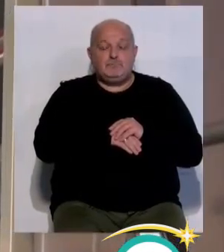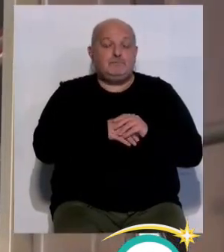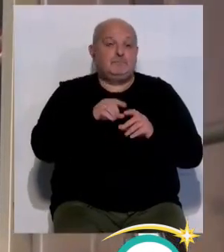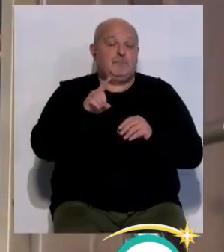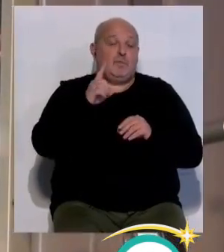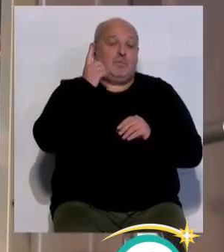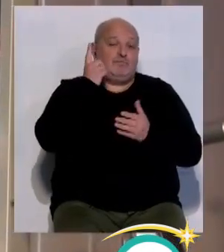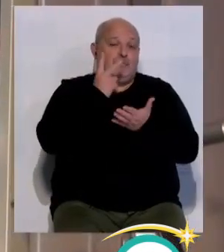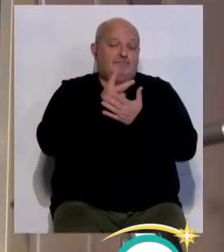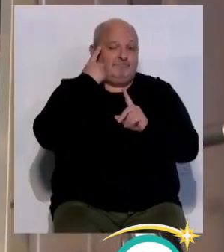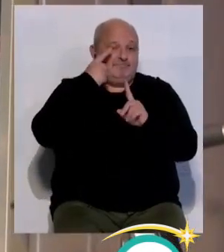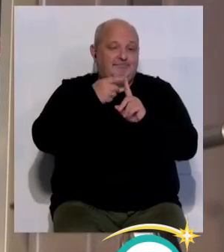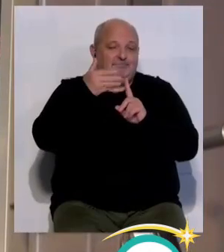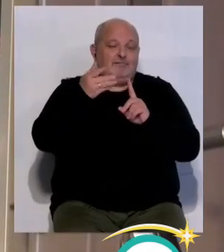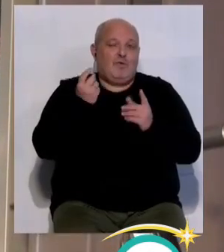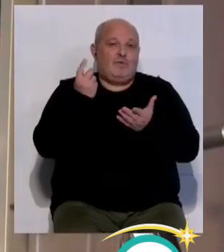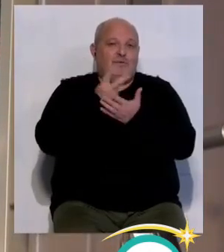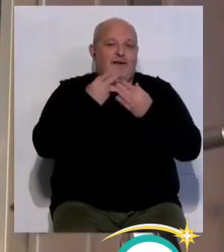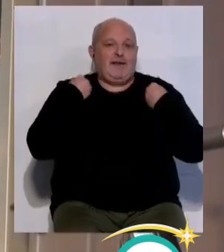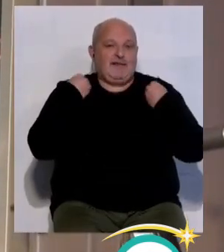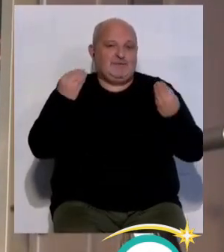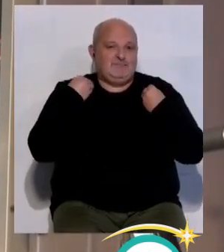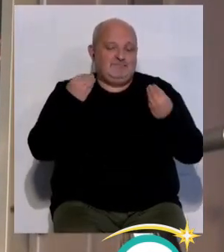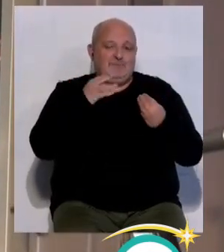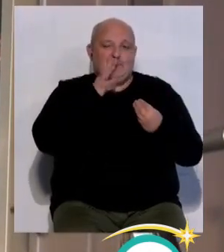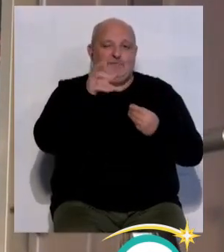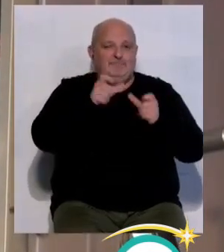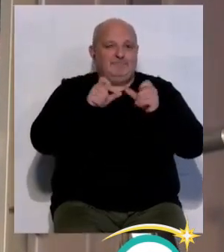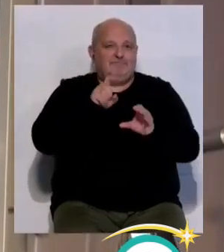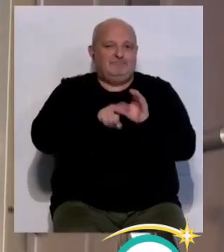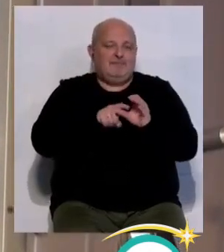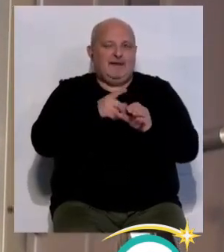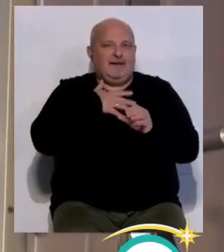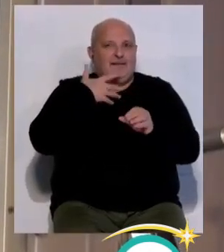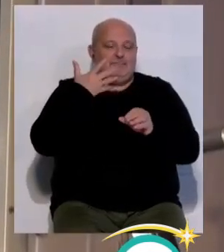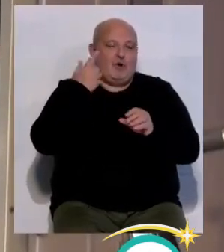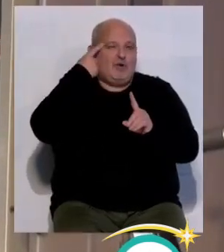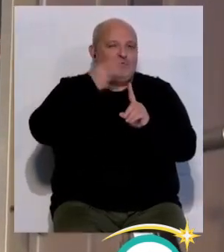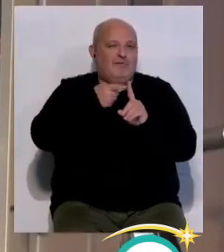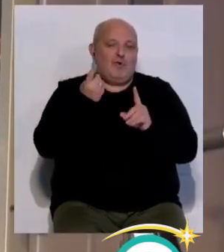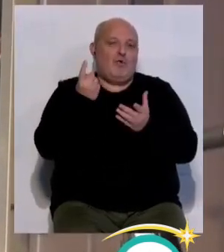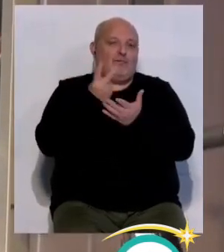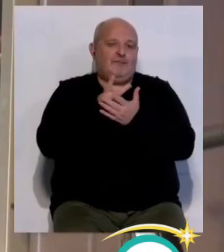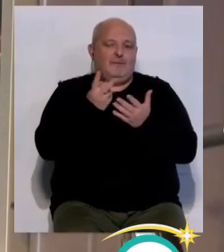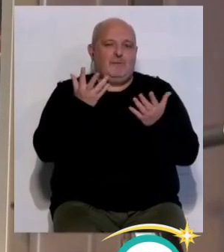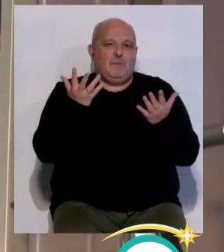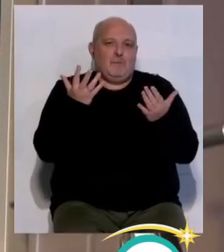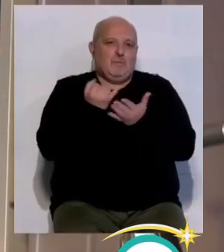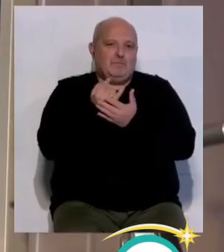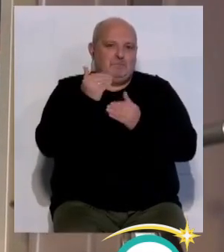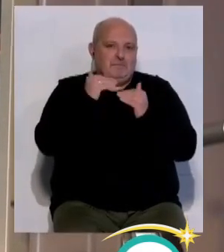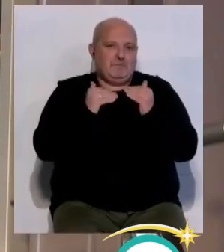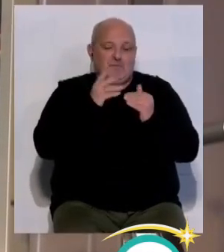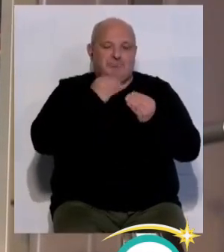Uno de los retos de primeros de año es la de la vuelta a los gimnasios. Muchas personas se proponen el objetivo de volver a recuperar su condición